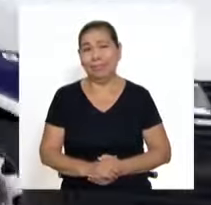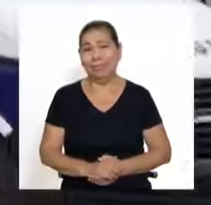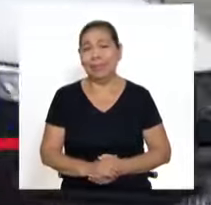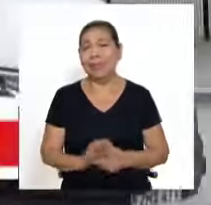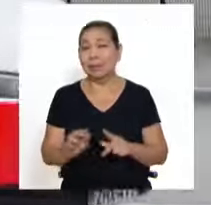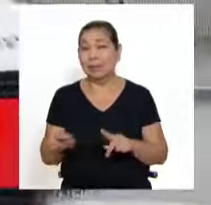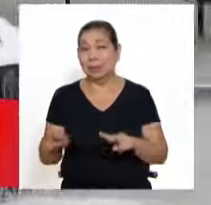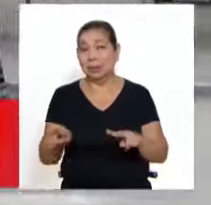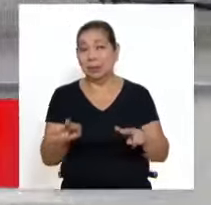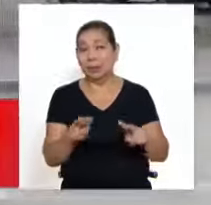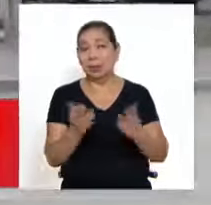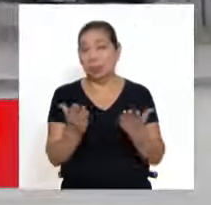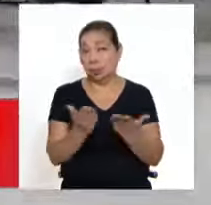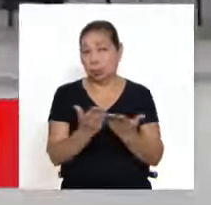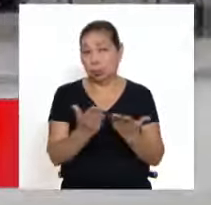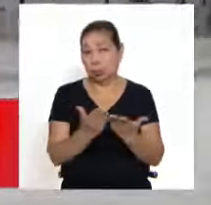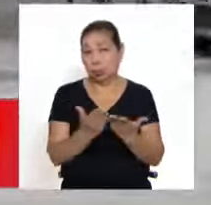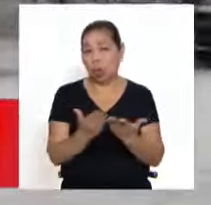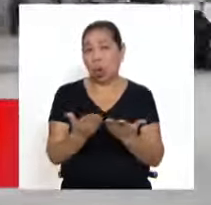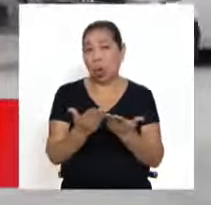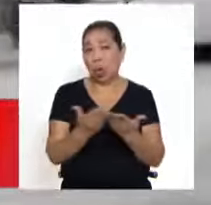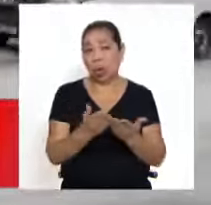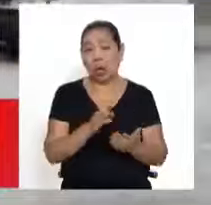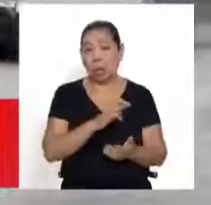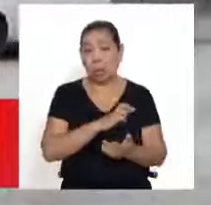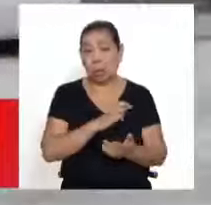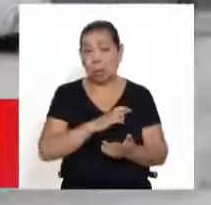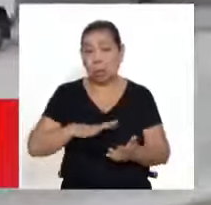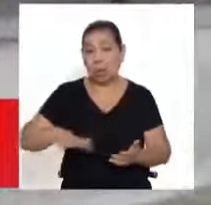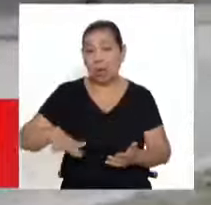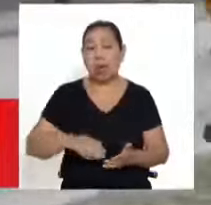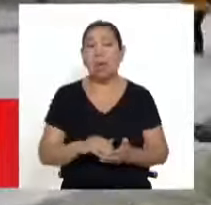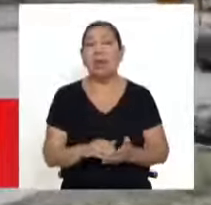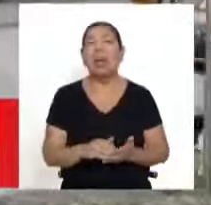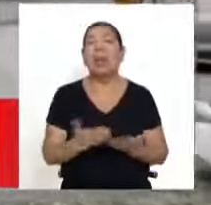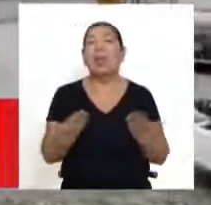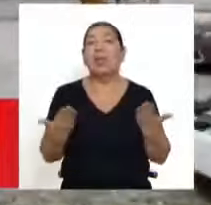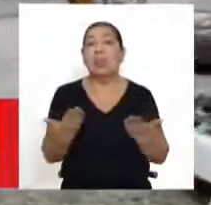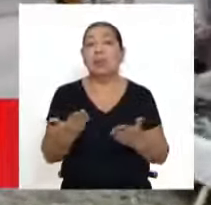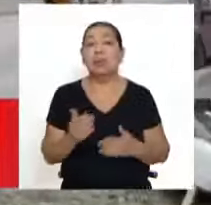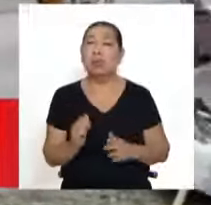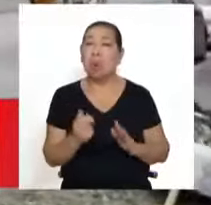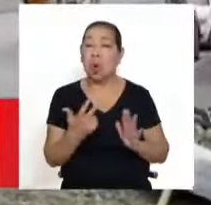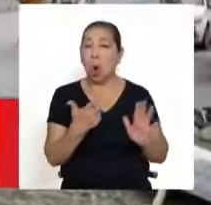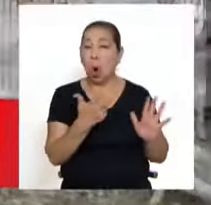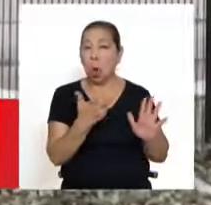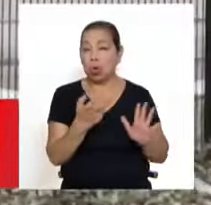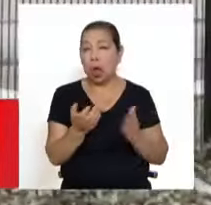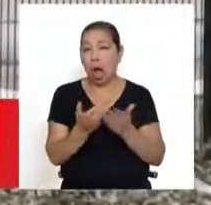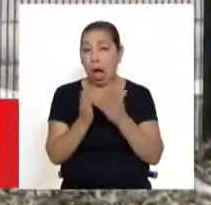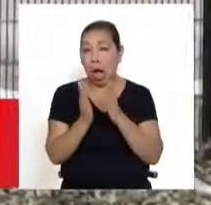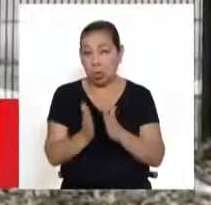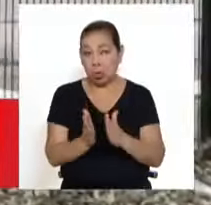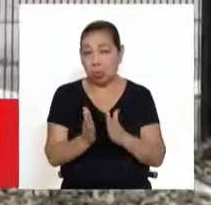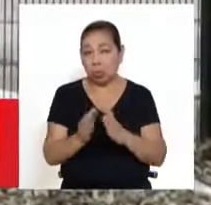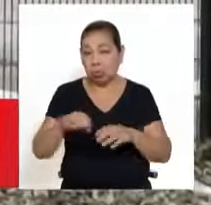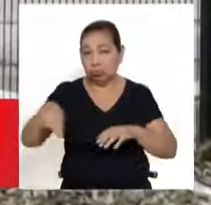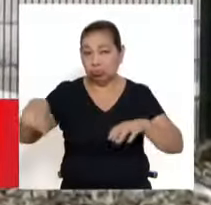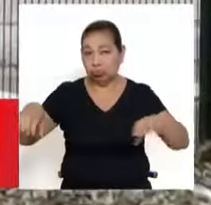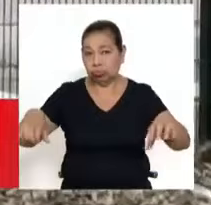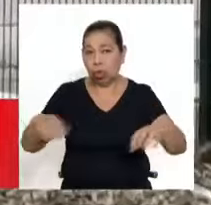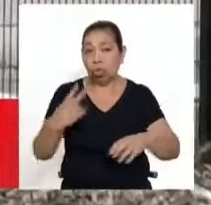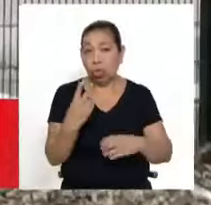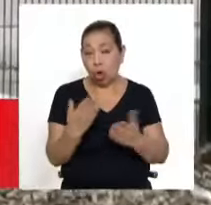las actividades académicas en una escuela primaria de la ciudad de Banta, que tiene unos 800 alumnos repartidos en